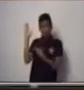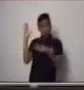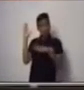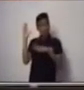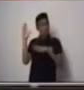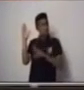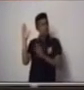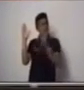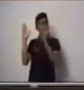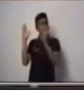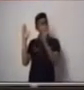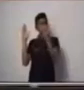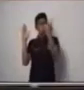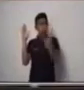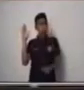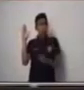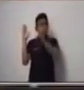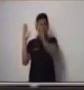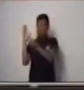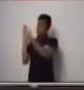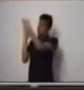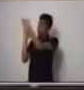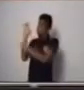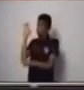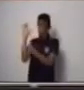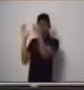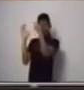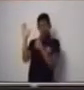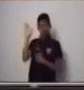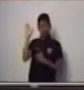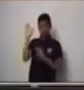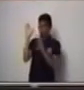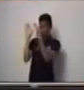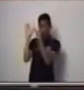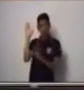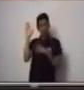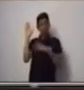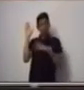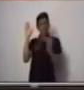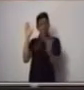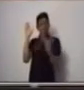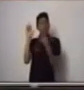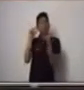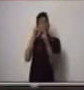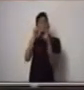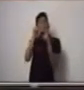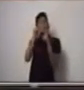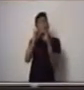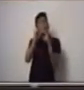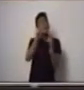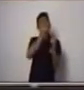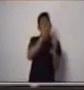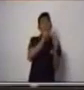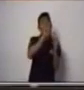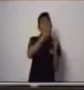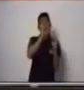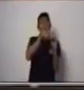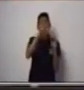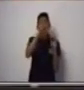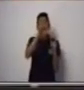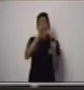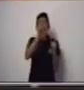columnas. Estas dos columnas poseen palabras, palabras simples, cualquier palabra.